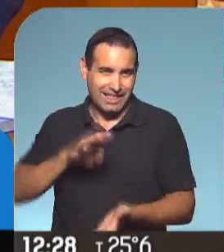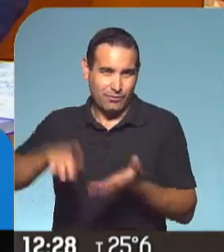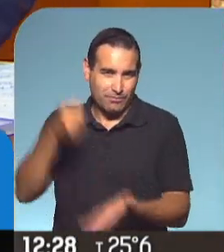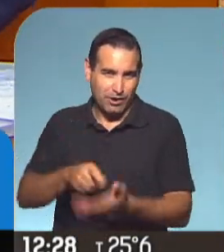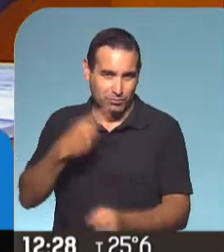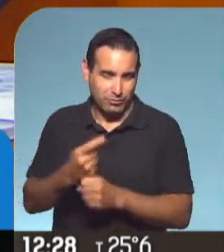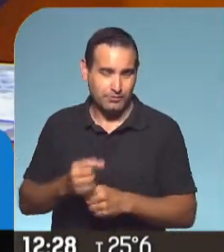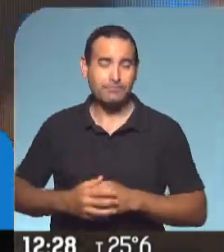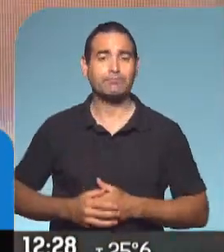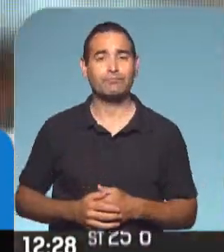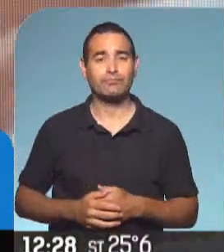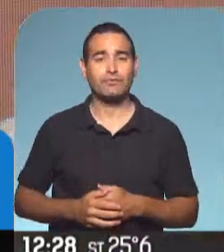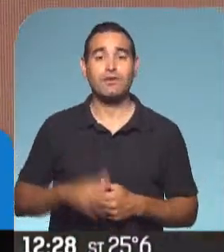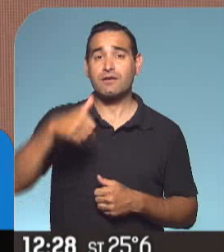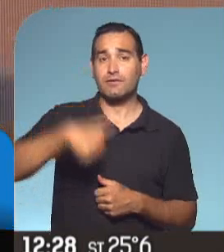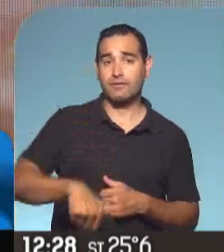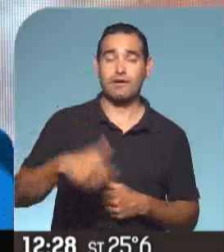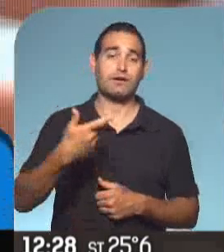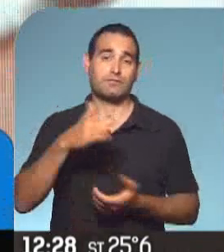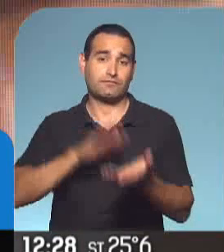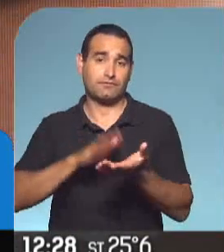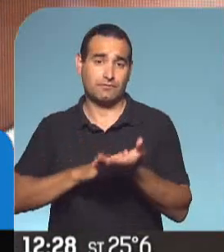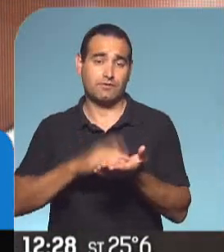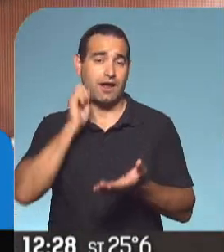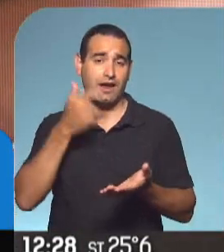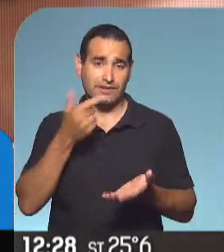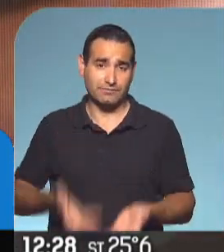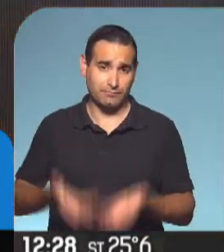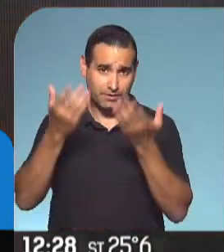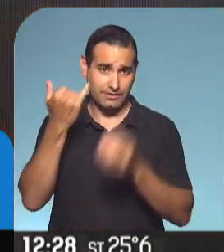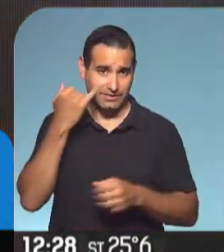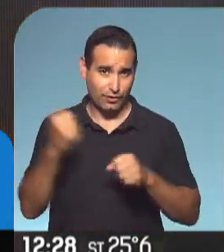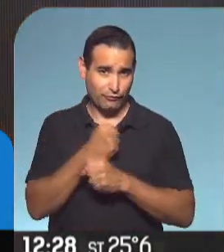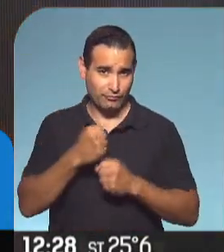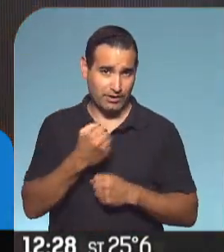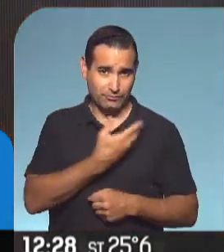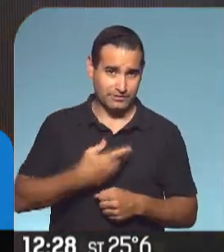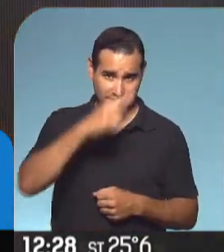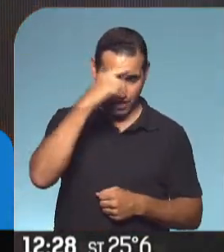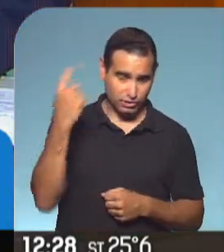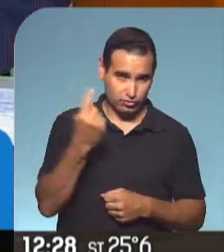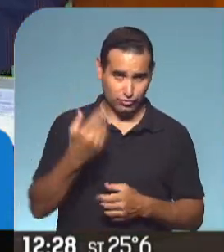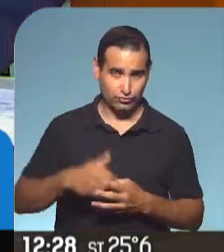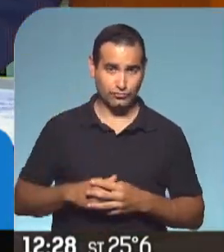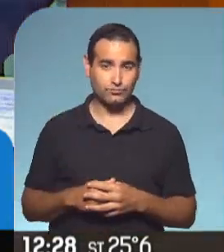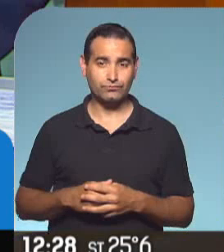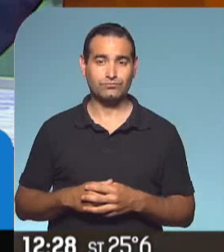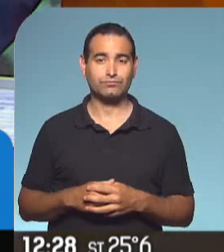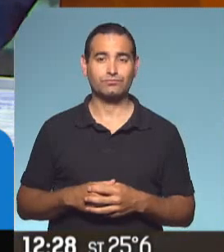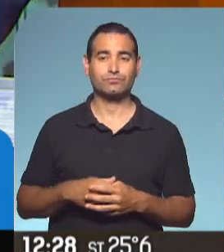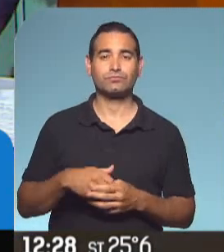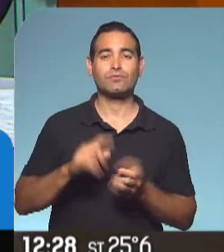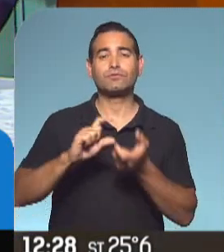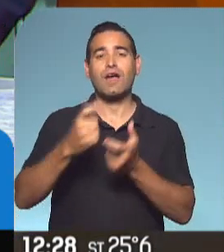cumplir. Lo otro que sabemos es que se vienen los aumentos de tarifas, lo confirmó también el presidente de la Nación hace pocos días. Revisión, por